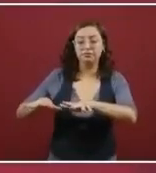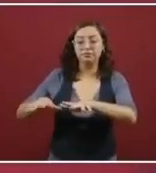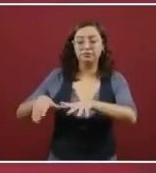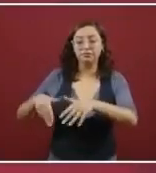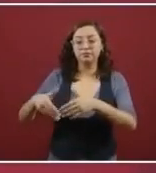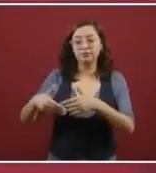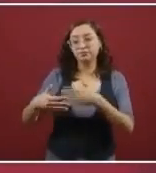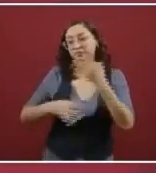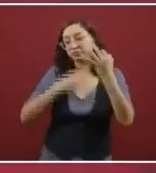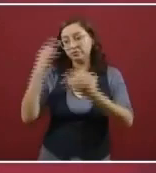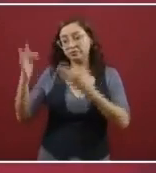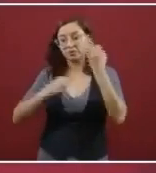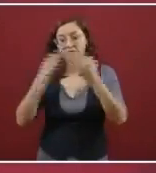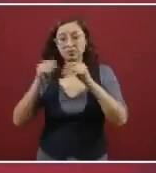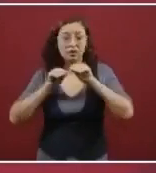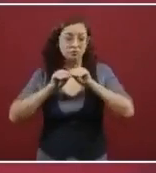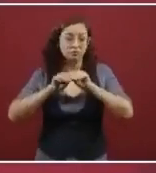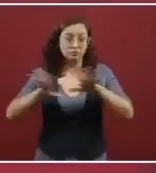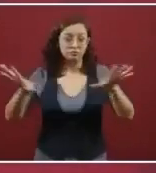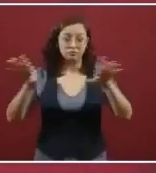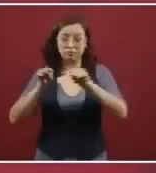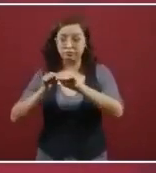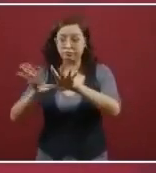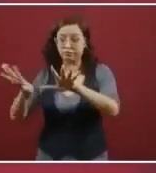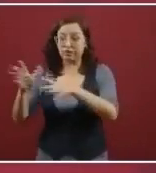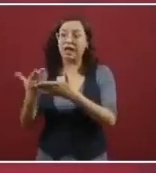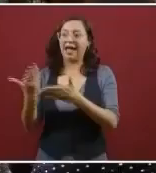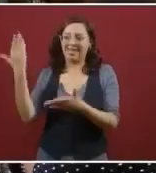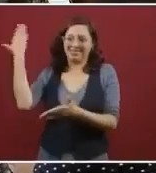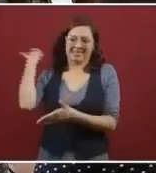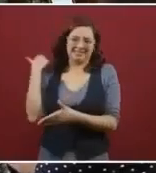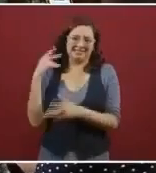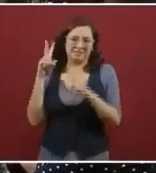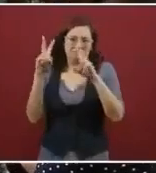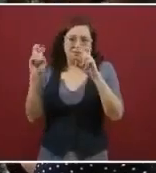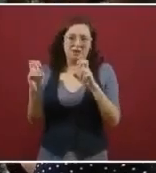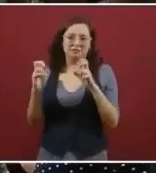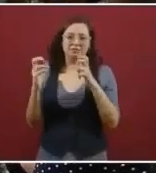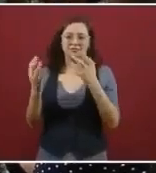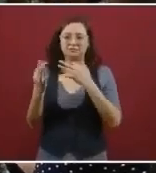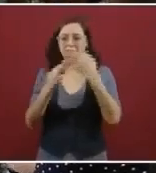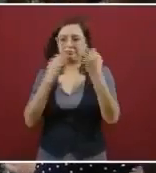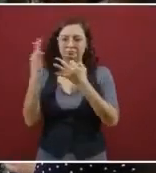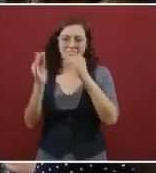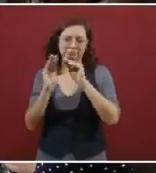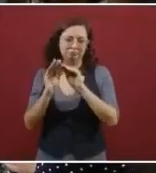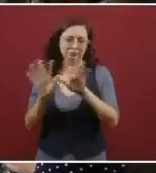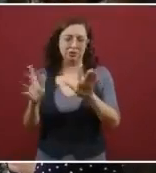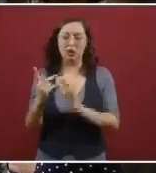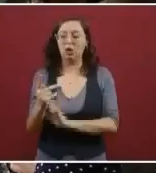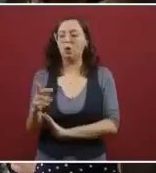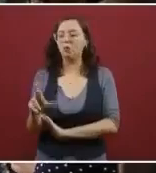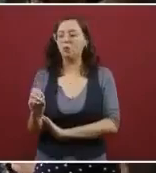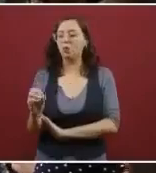la propaganda, como se le llamaba ahora, digo antes, a la publicidad,